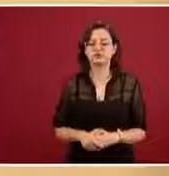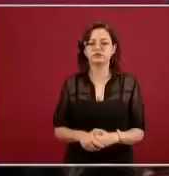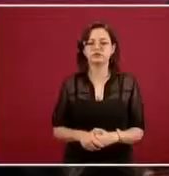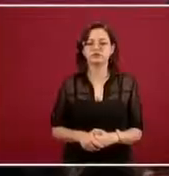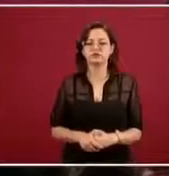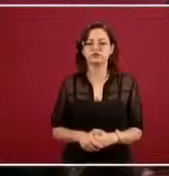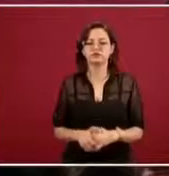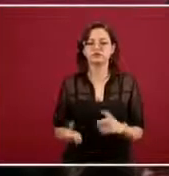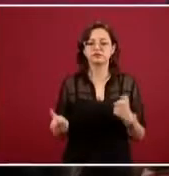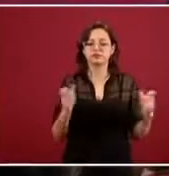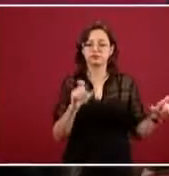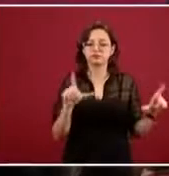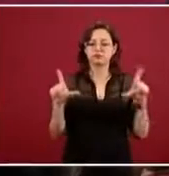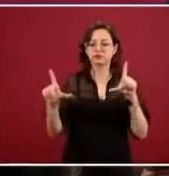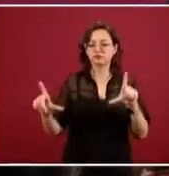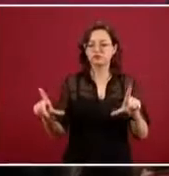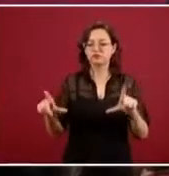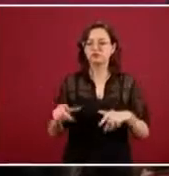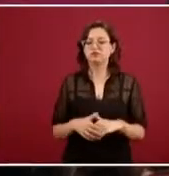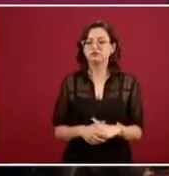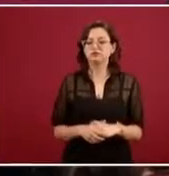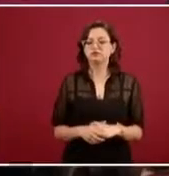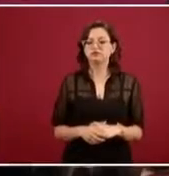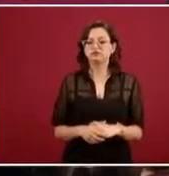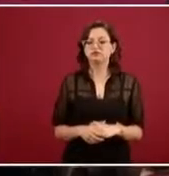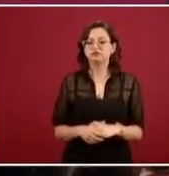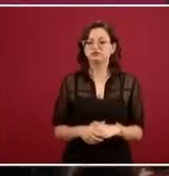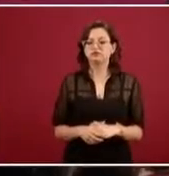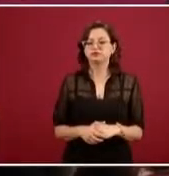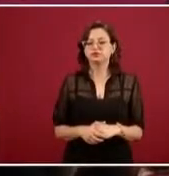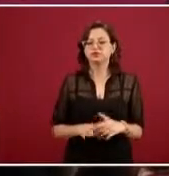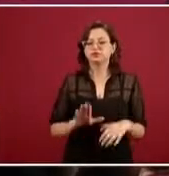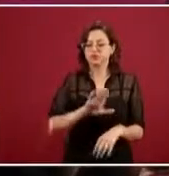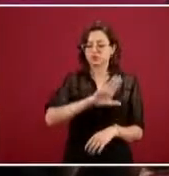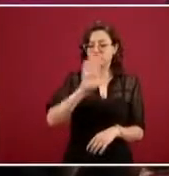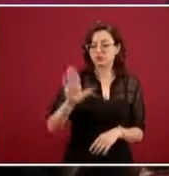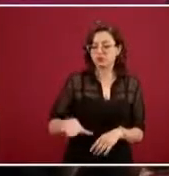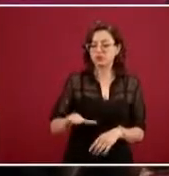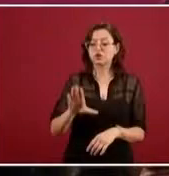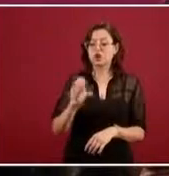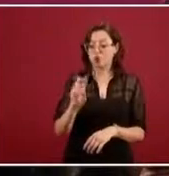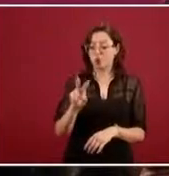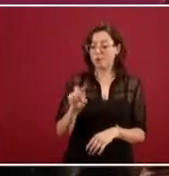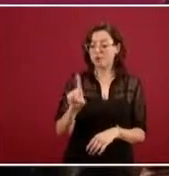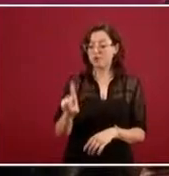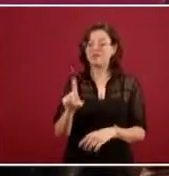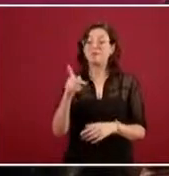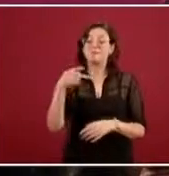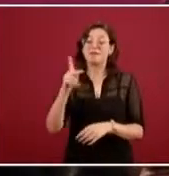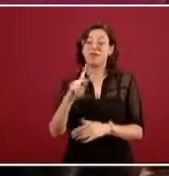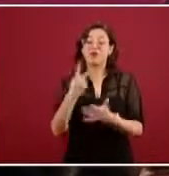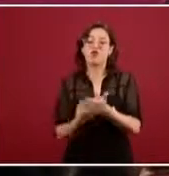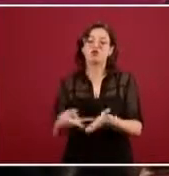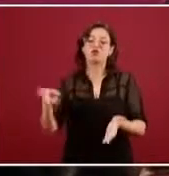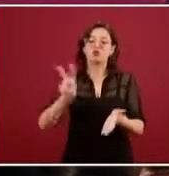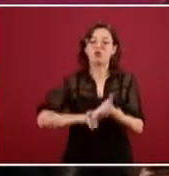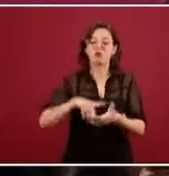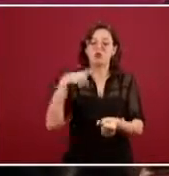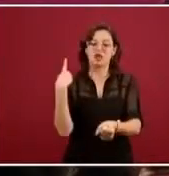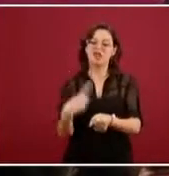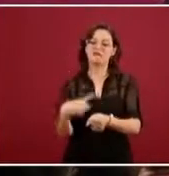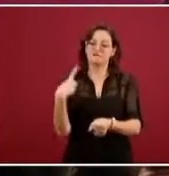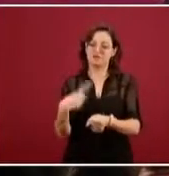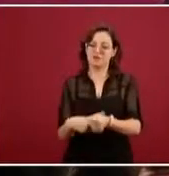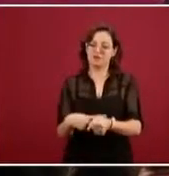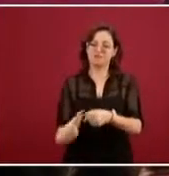En la siguiente diapositiva vamos a ver las defunciones, cómo estuvieron asociadas según su comorbilidad y factores